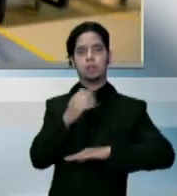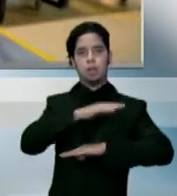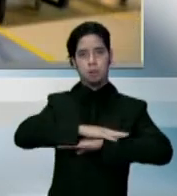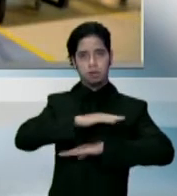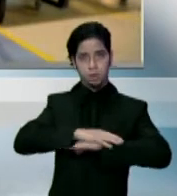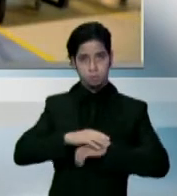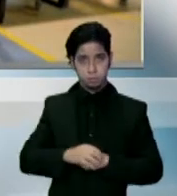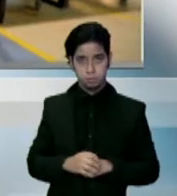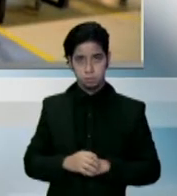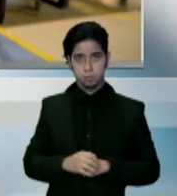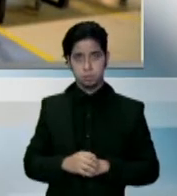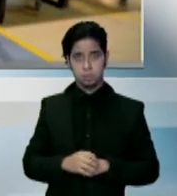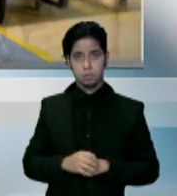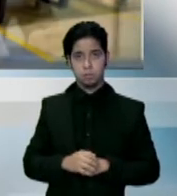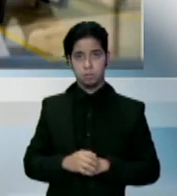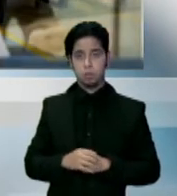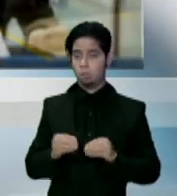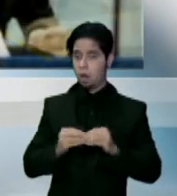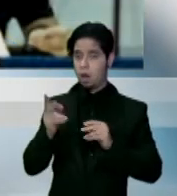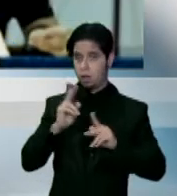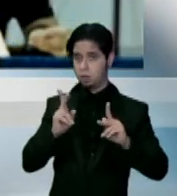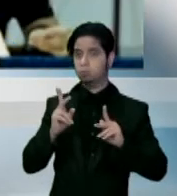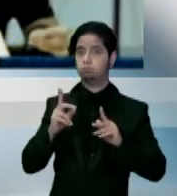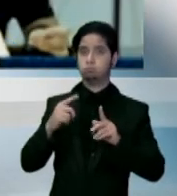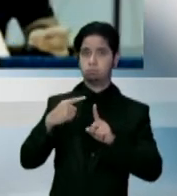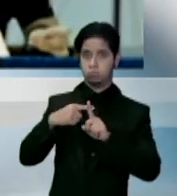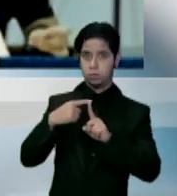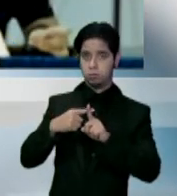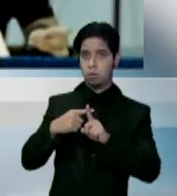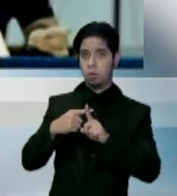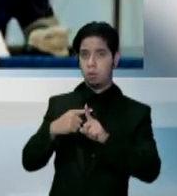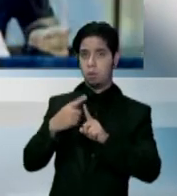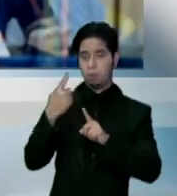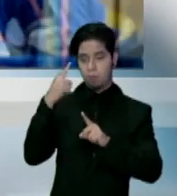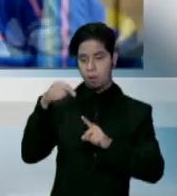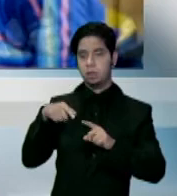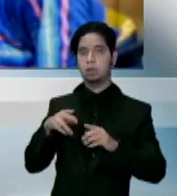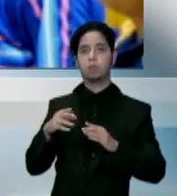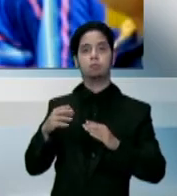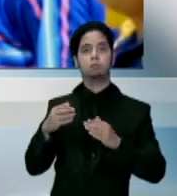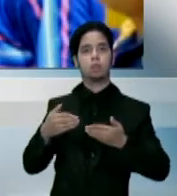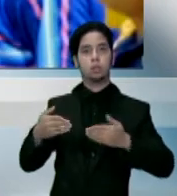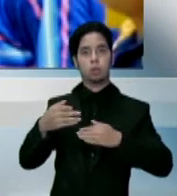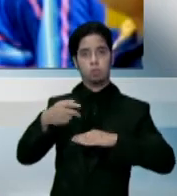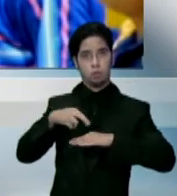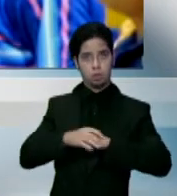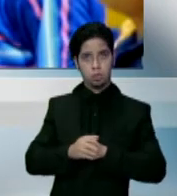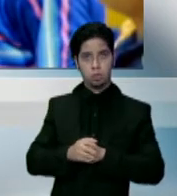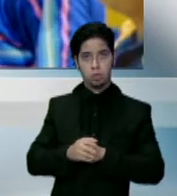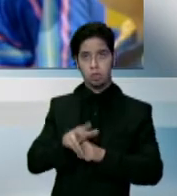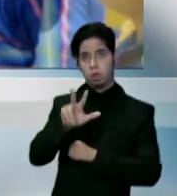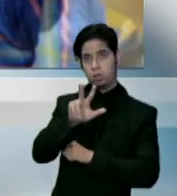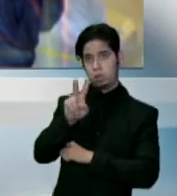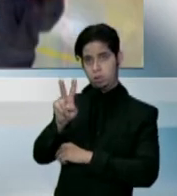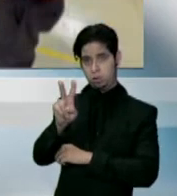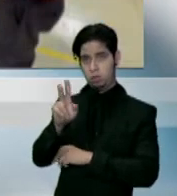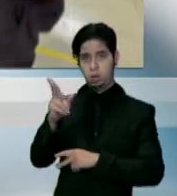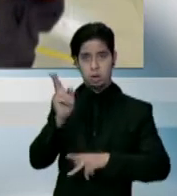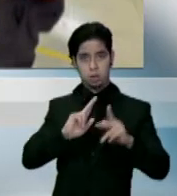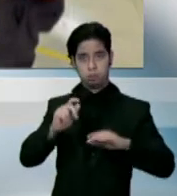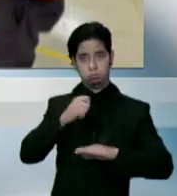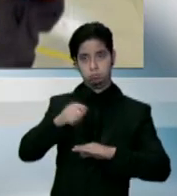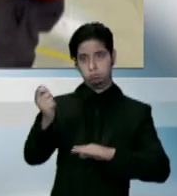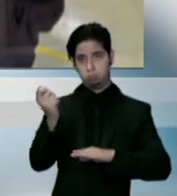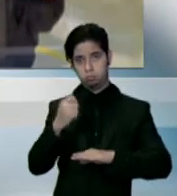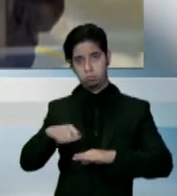mejores prospectos de Latinoamérica dejó un saldo positivo para este deporte a nivel local y para la base del mismo. Los 32 tenemesistas de hasta